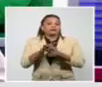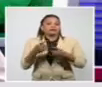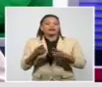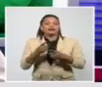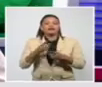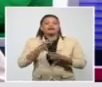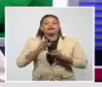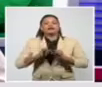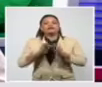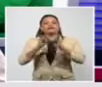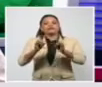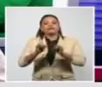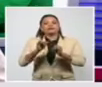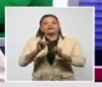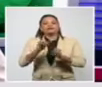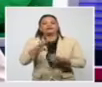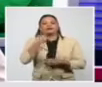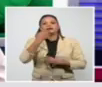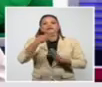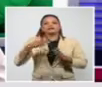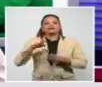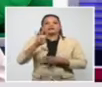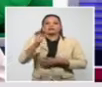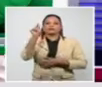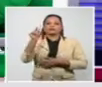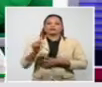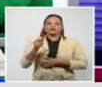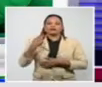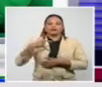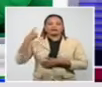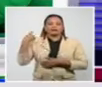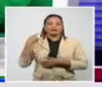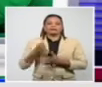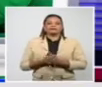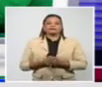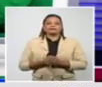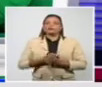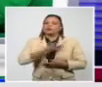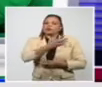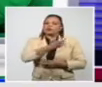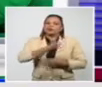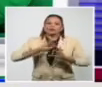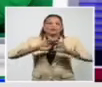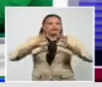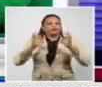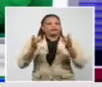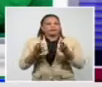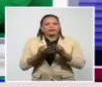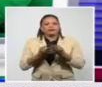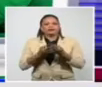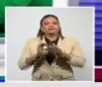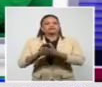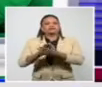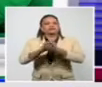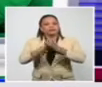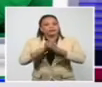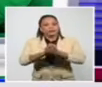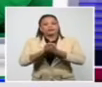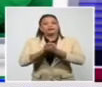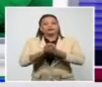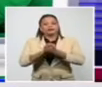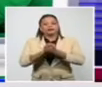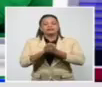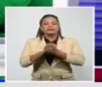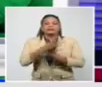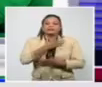personas en el día de ayer, dando las condolencias a sus familiares, a sus amistades y